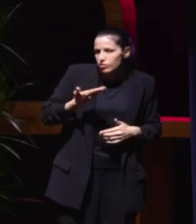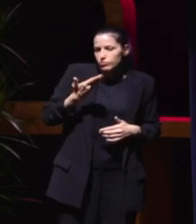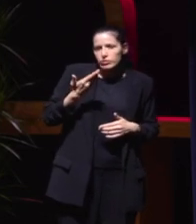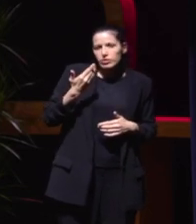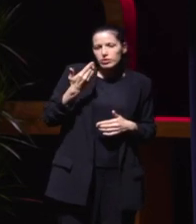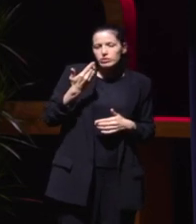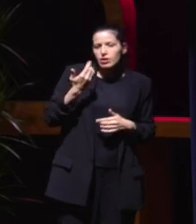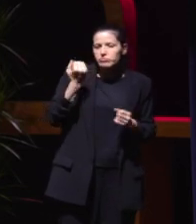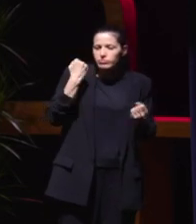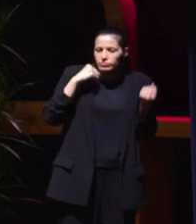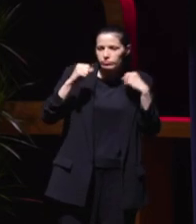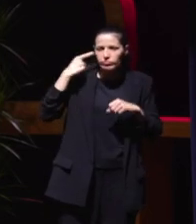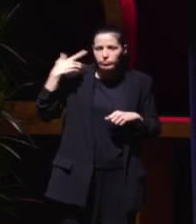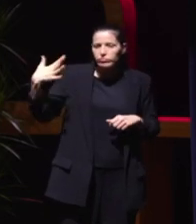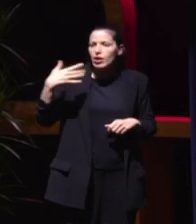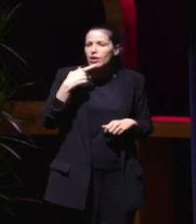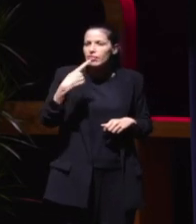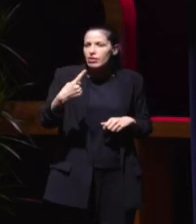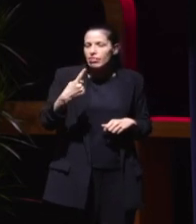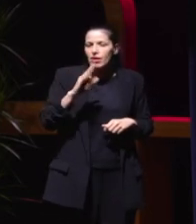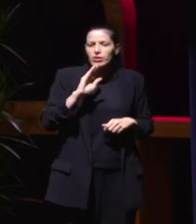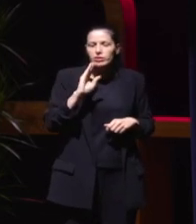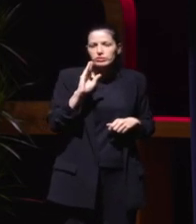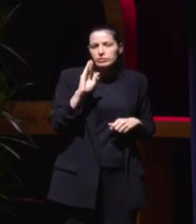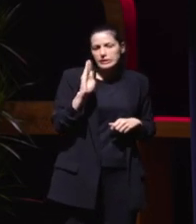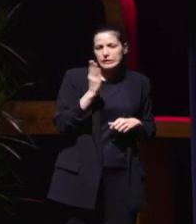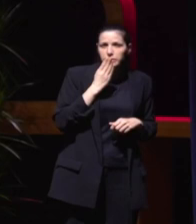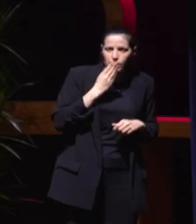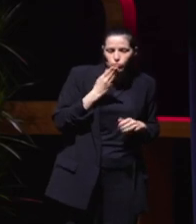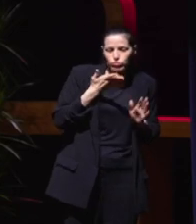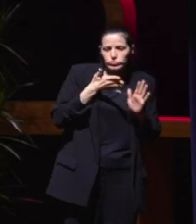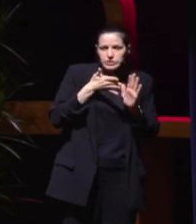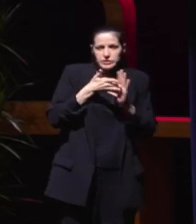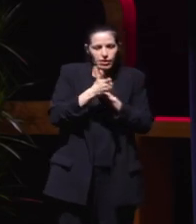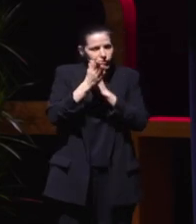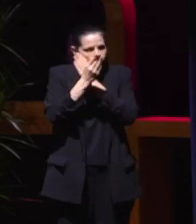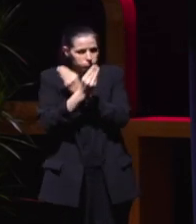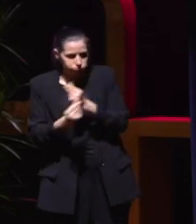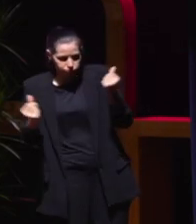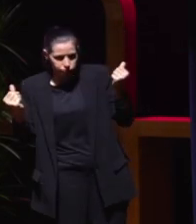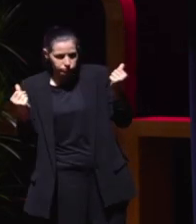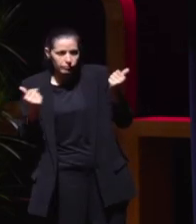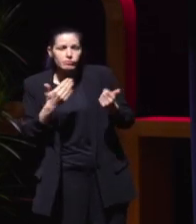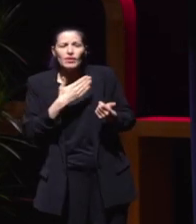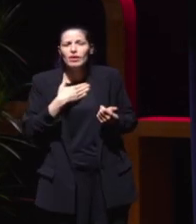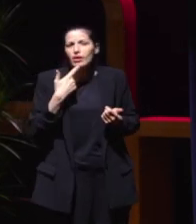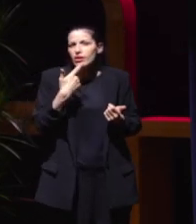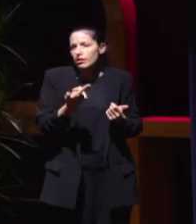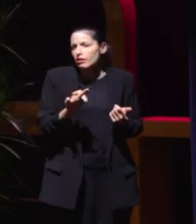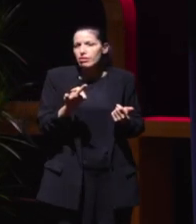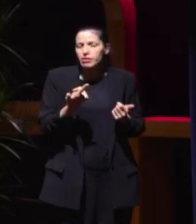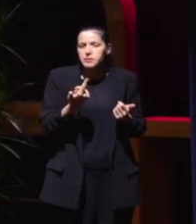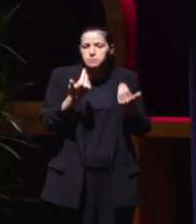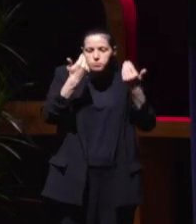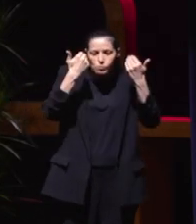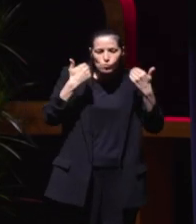el es la tapadera del desvalimiento una mujer mostrándose así es la quinta